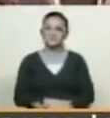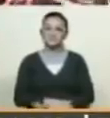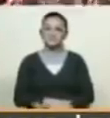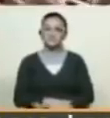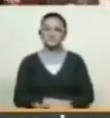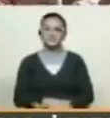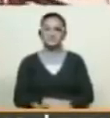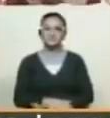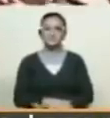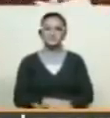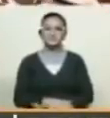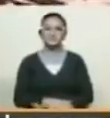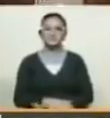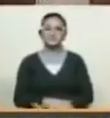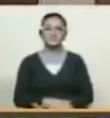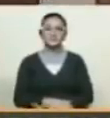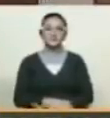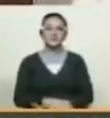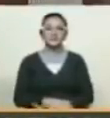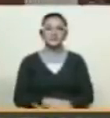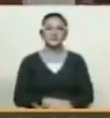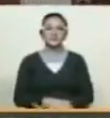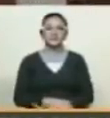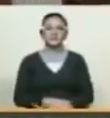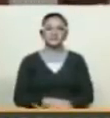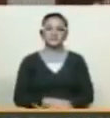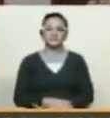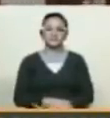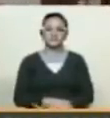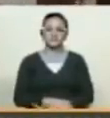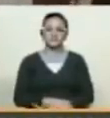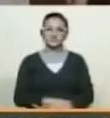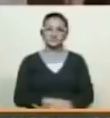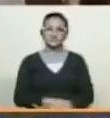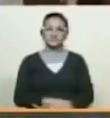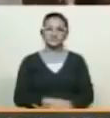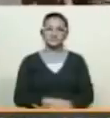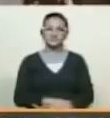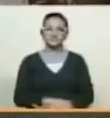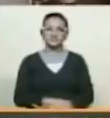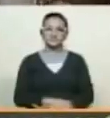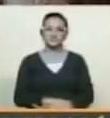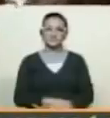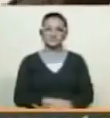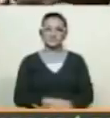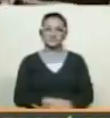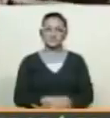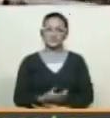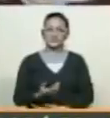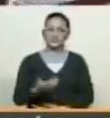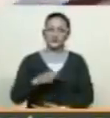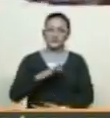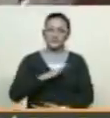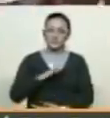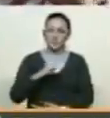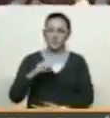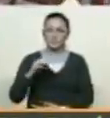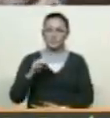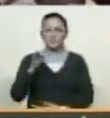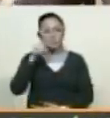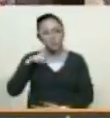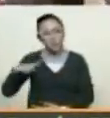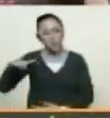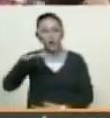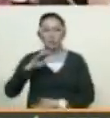Bueno, un guaro le dio un guarazo a un guarito. Naguará. Naguará aquí, el pueblo de